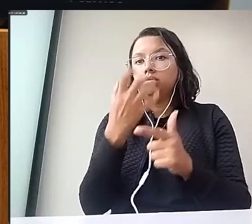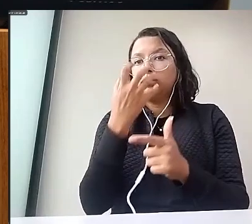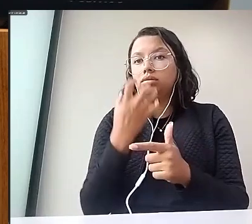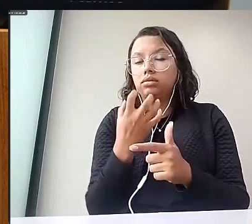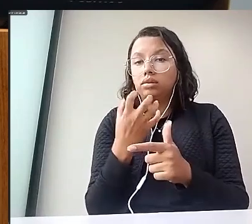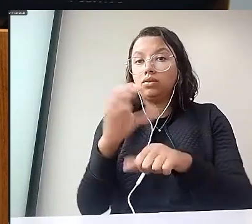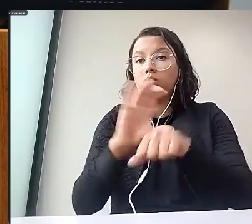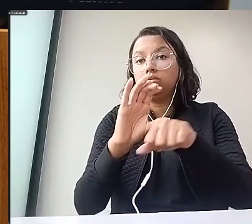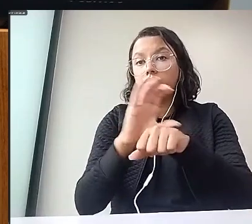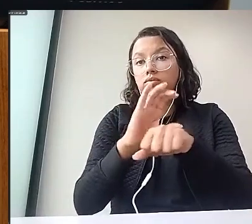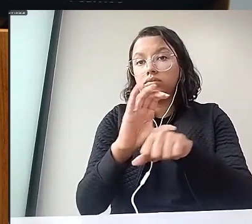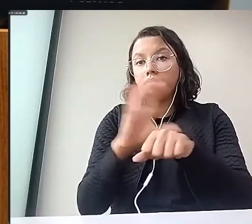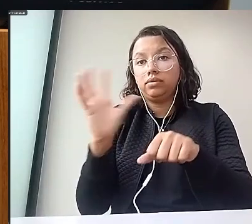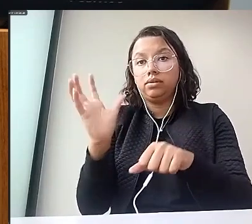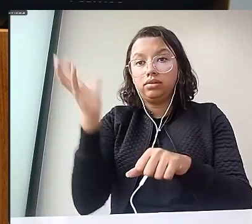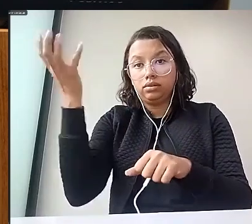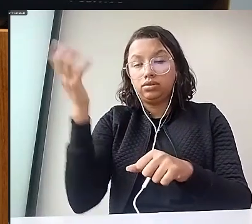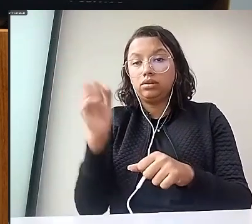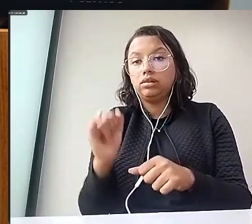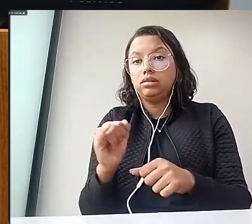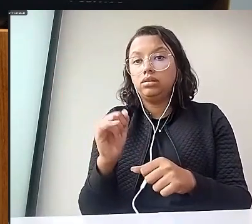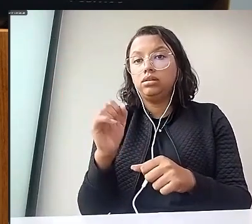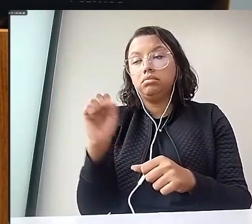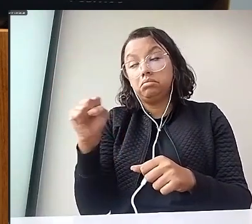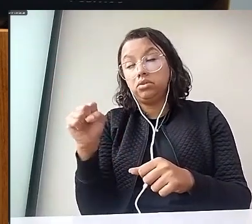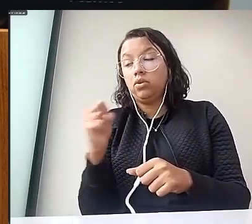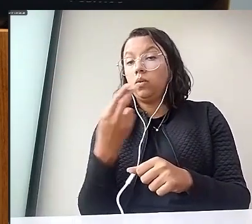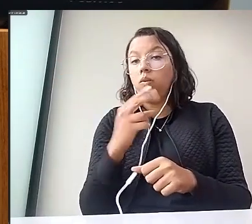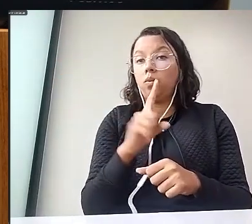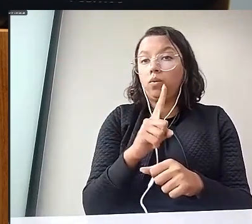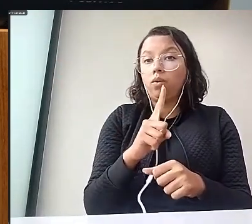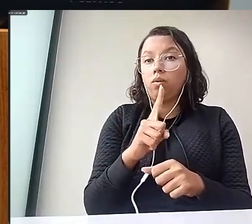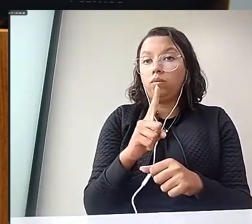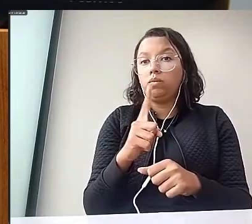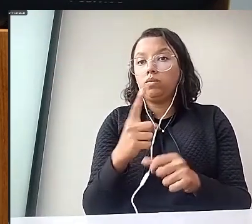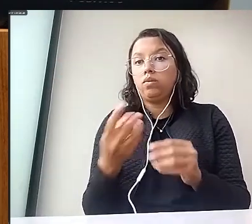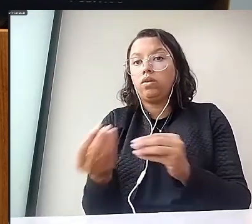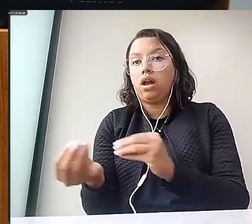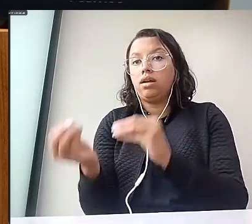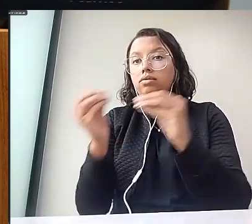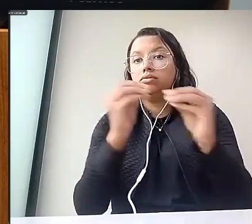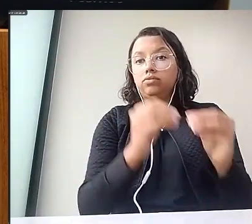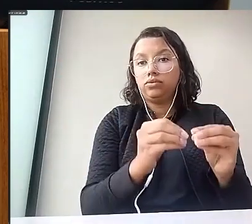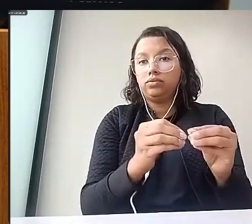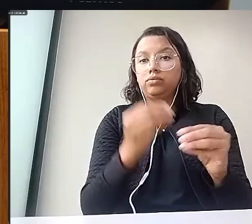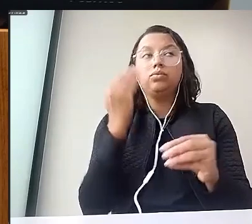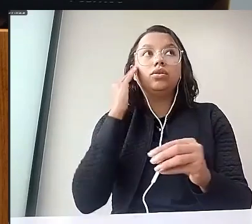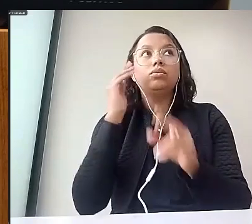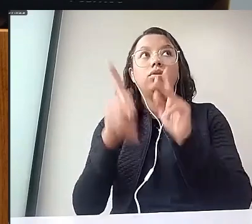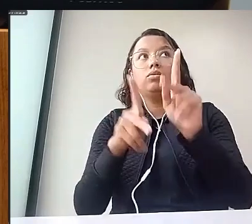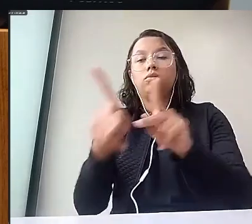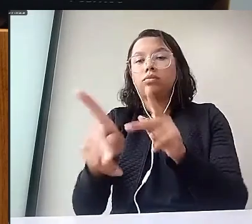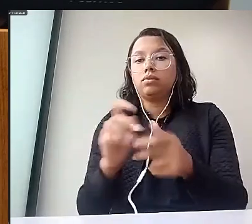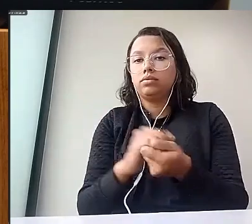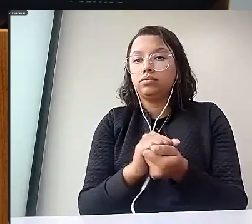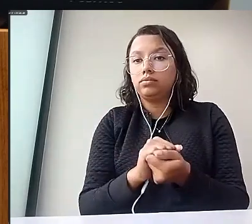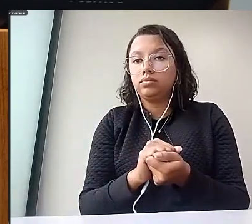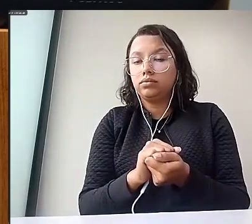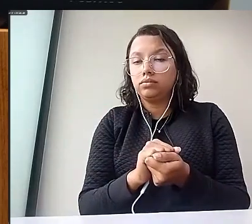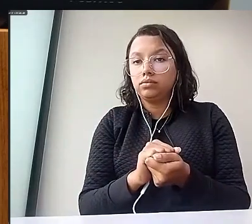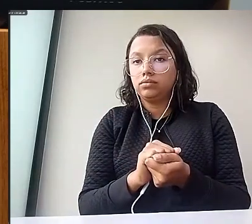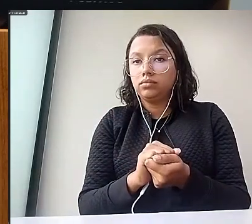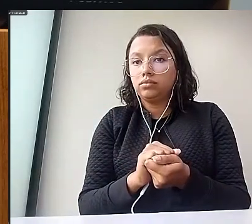constitucionalidad y deciden si o no reenvían el caso al Consejo Constitucional. Y el Consejo Constitucional debe